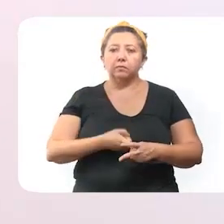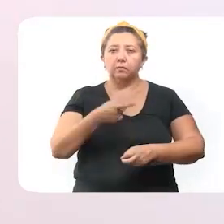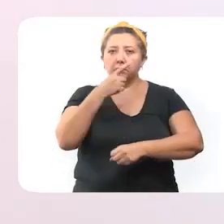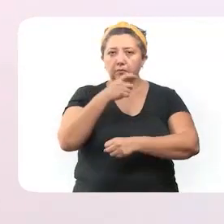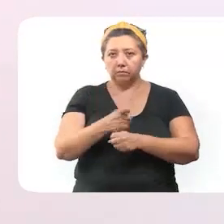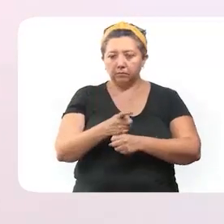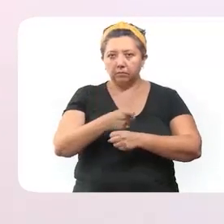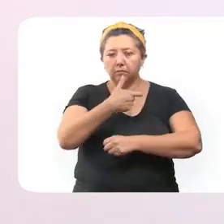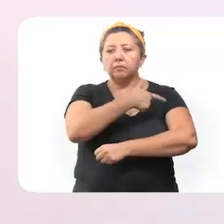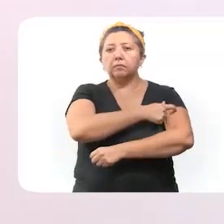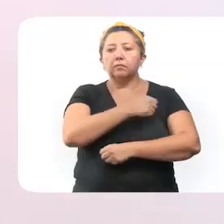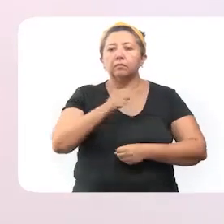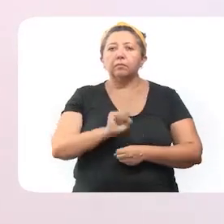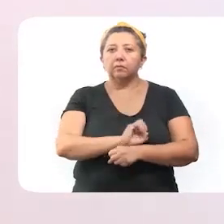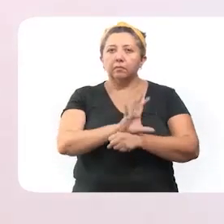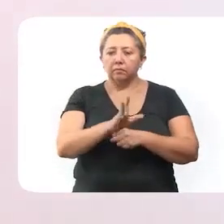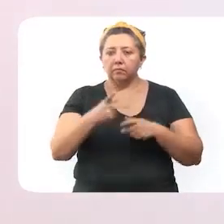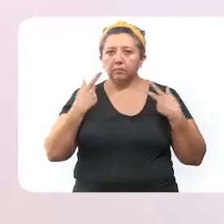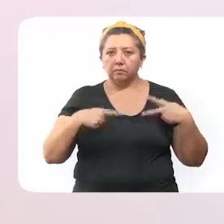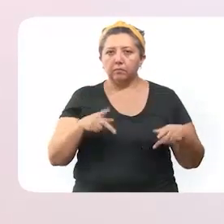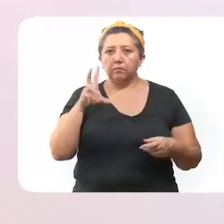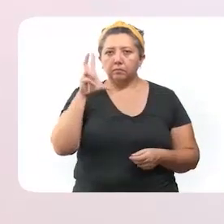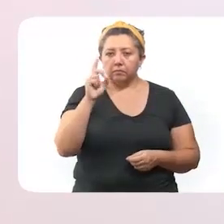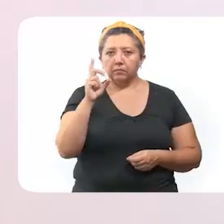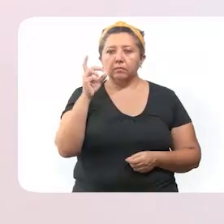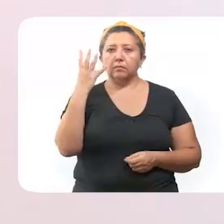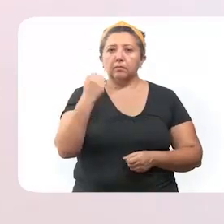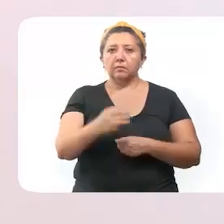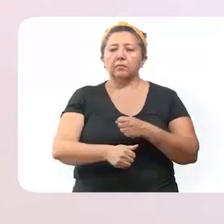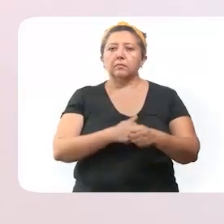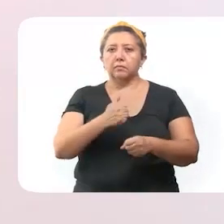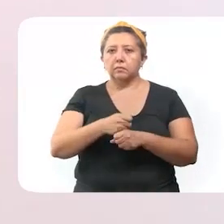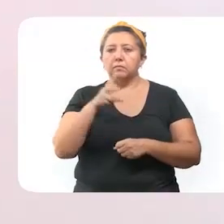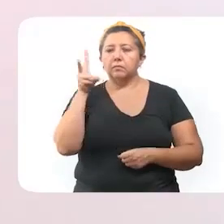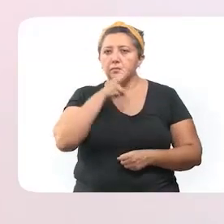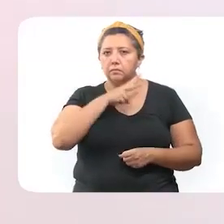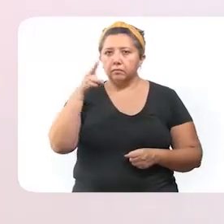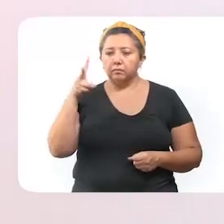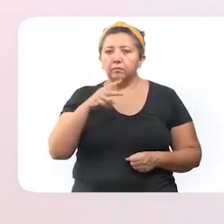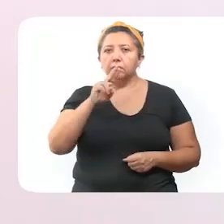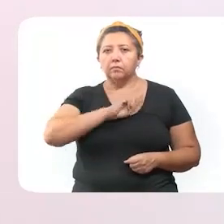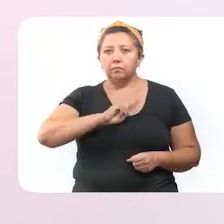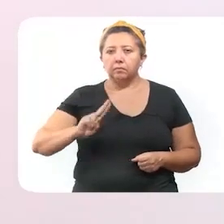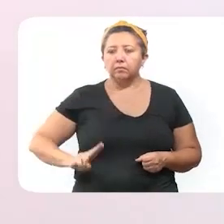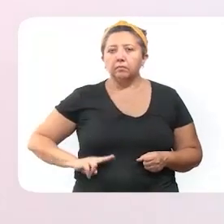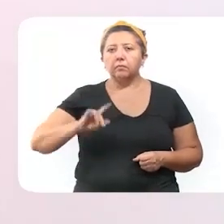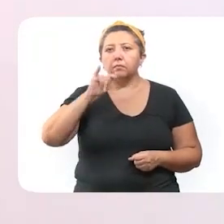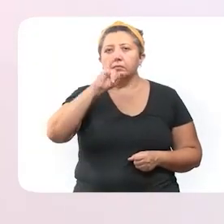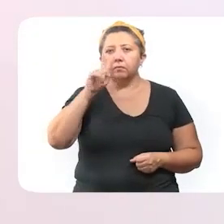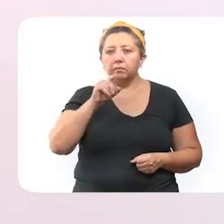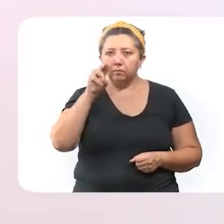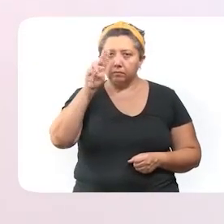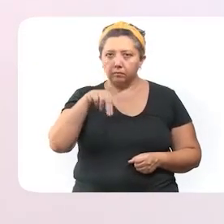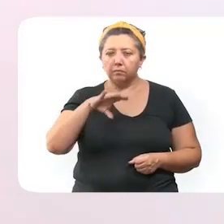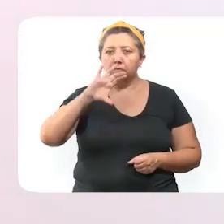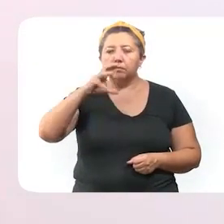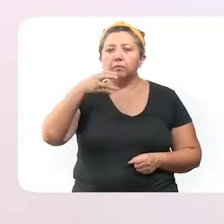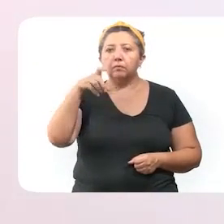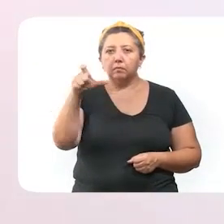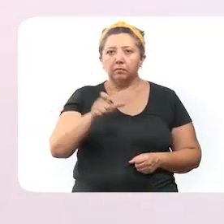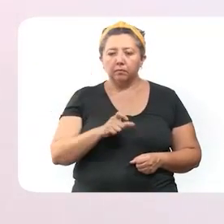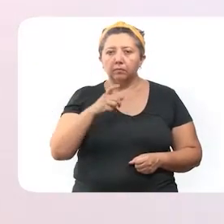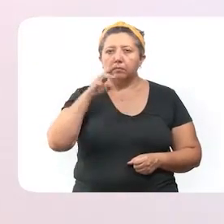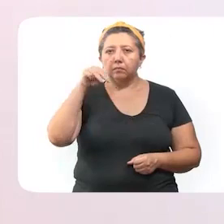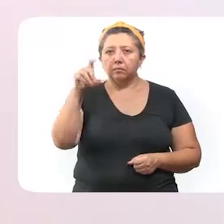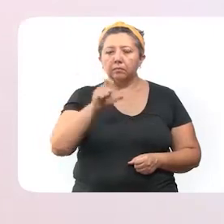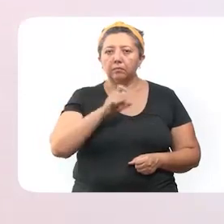primera dosis de la vacuna contra el coronavirus para personas de 30 a 39 años en Valladolid, Umán, Tizimín, Junucmá, Chemash,